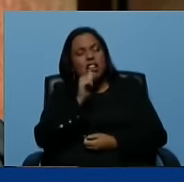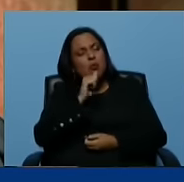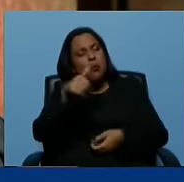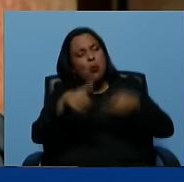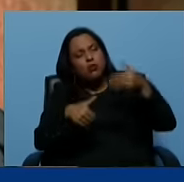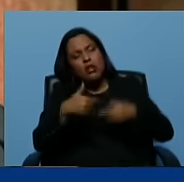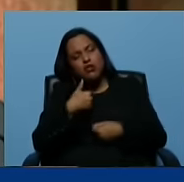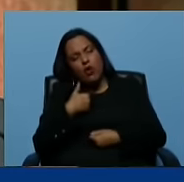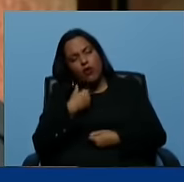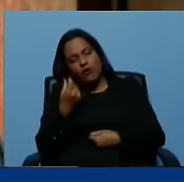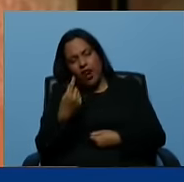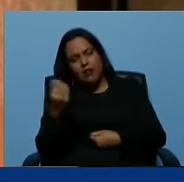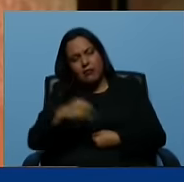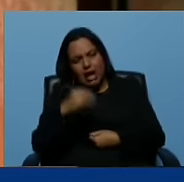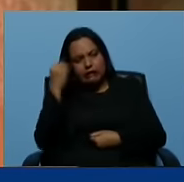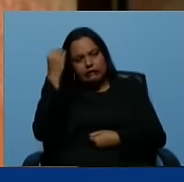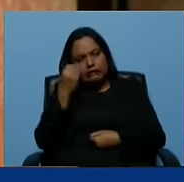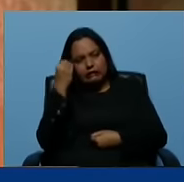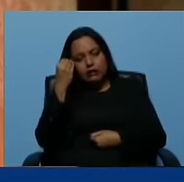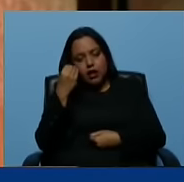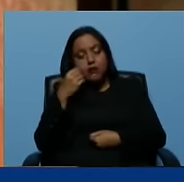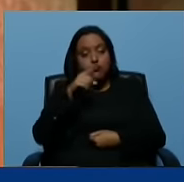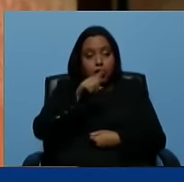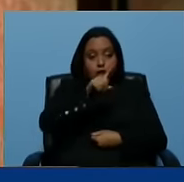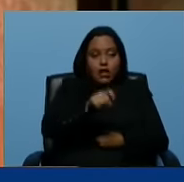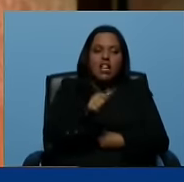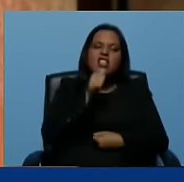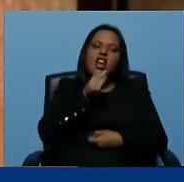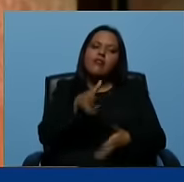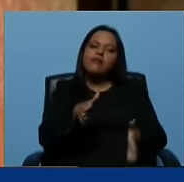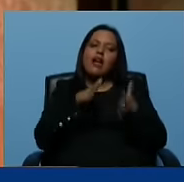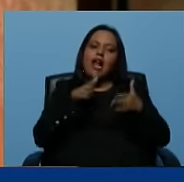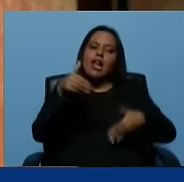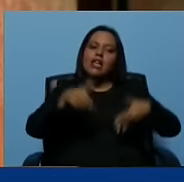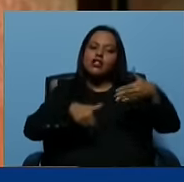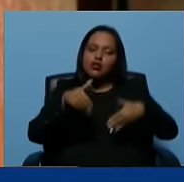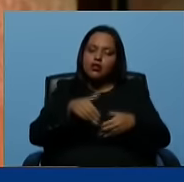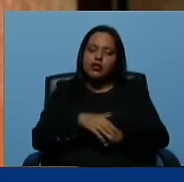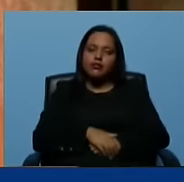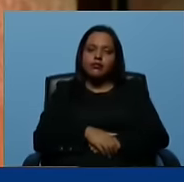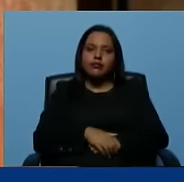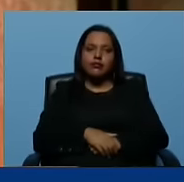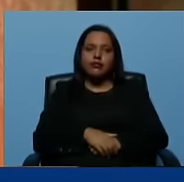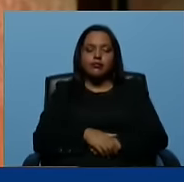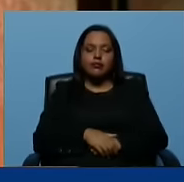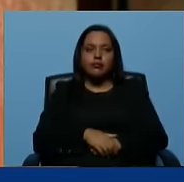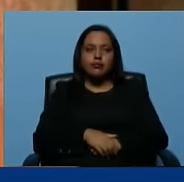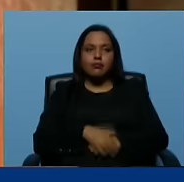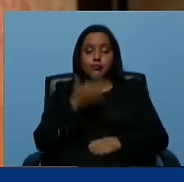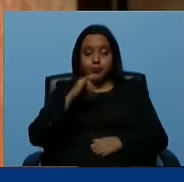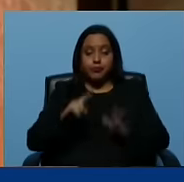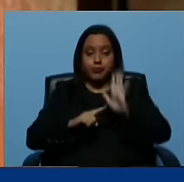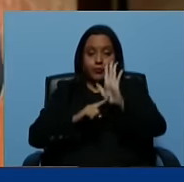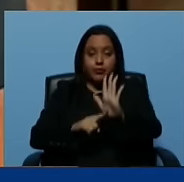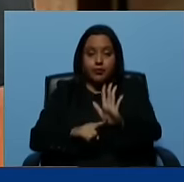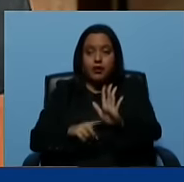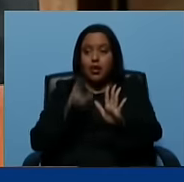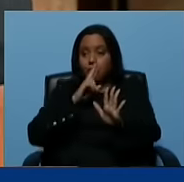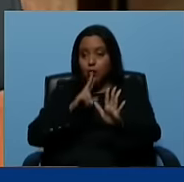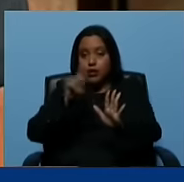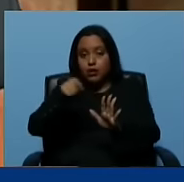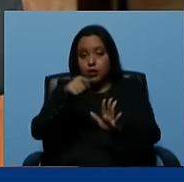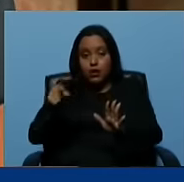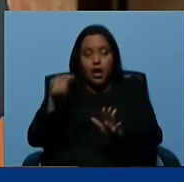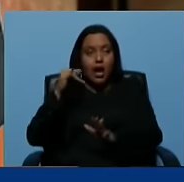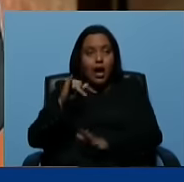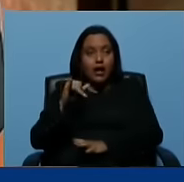todavía. Pero cuando a usted le preguntan quién va a ganar las elecciones, lo que está expresando, si llega a responder, es lo que